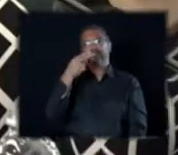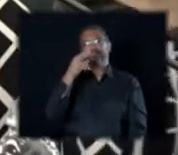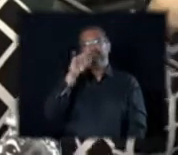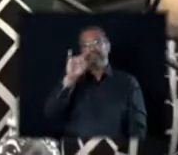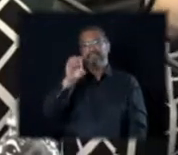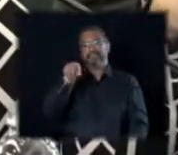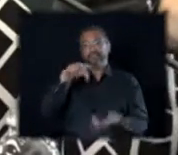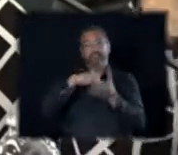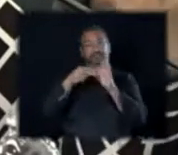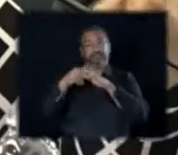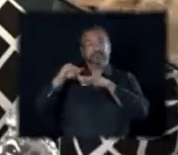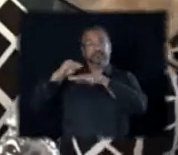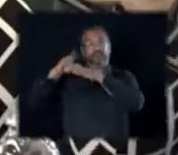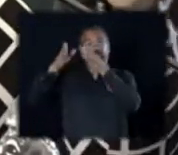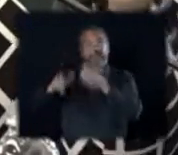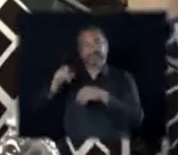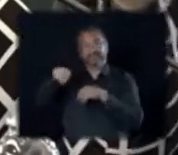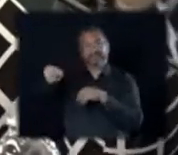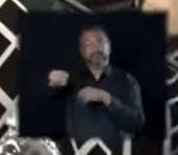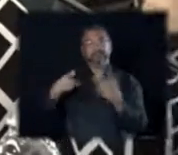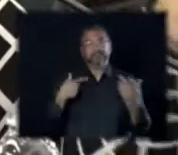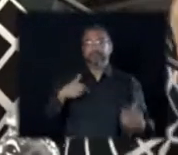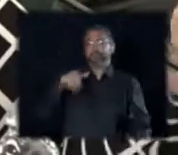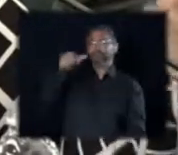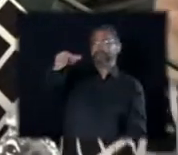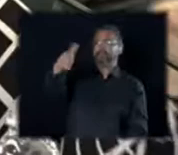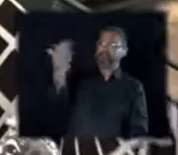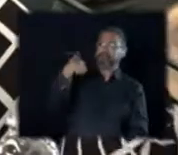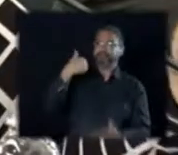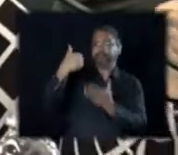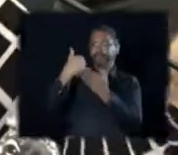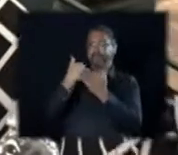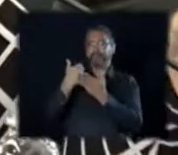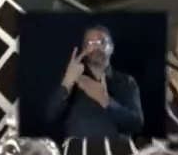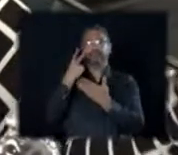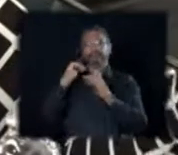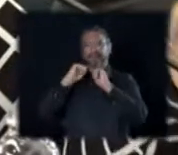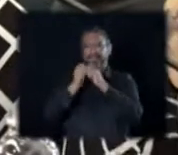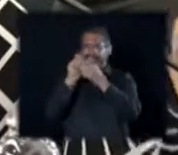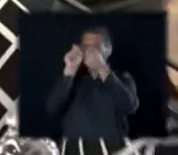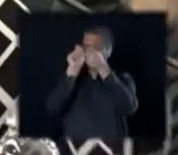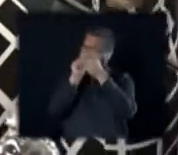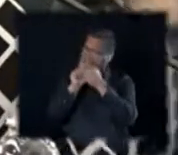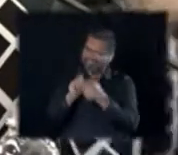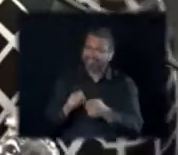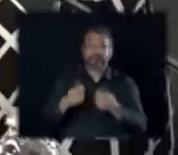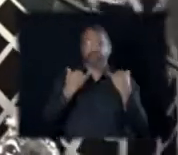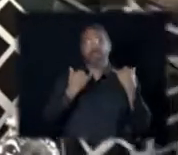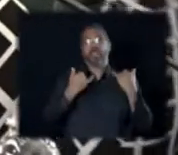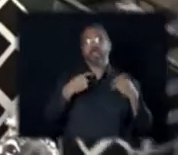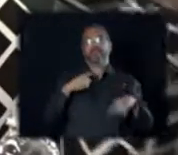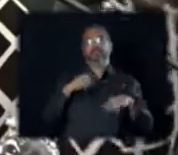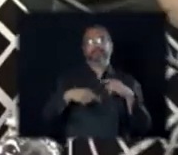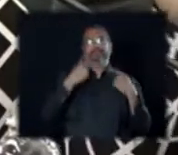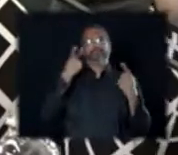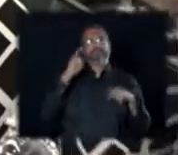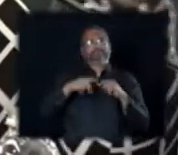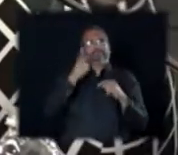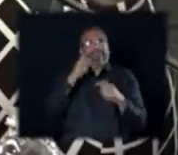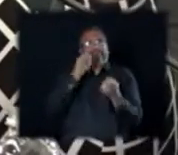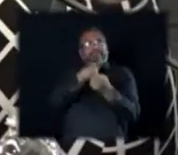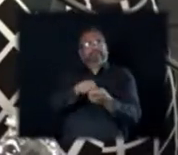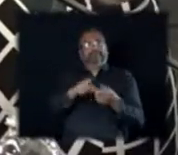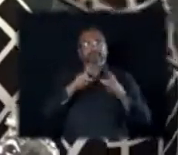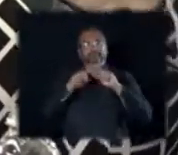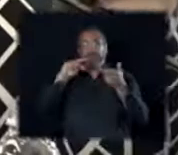estaba con McKinsey, que siguen siendo los consultores, ellos nos ayudaron a tener la granularidad